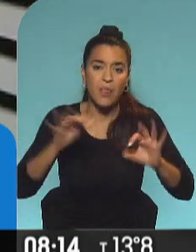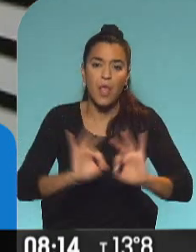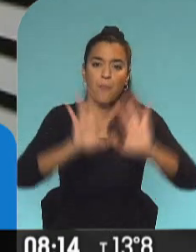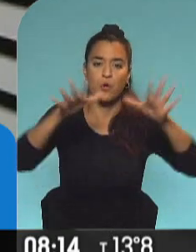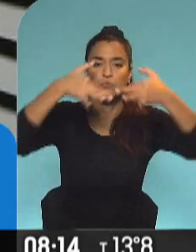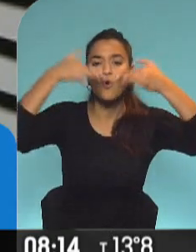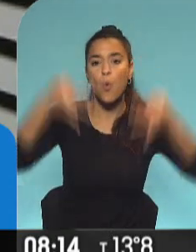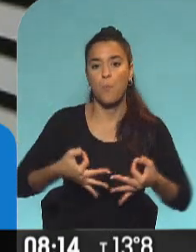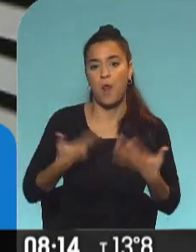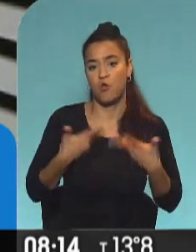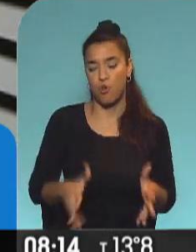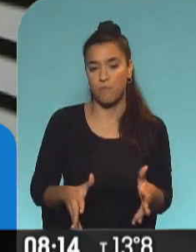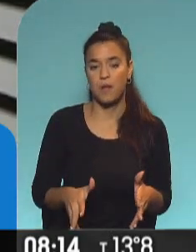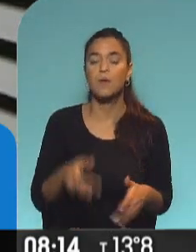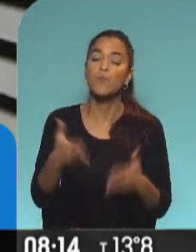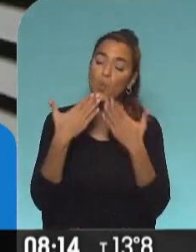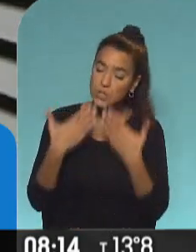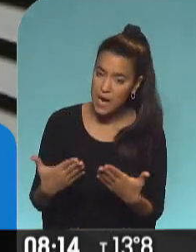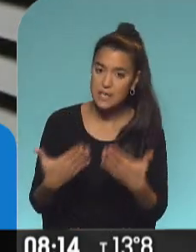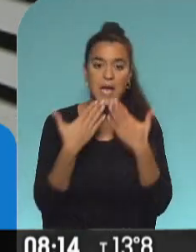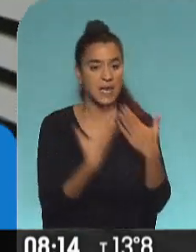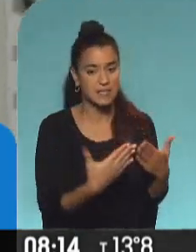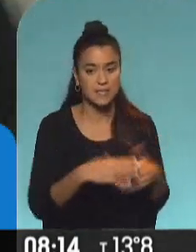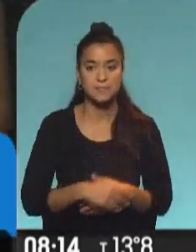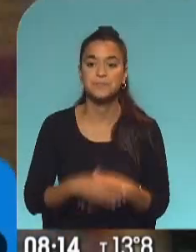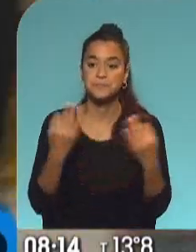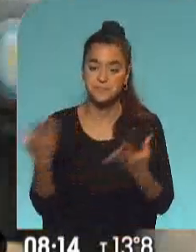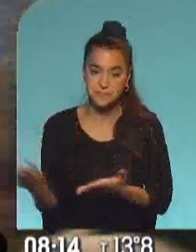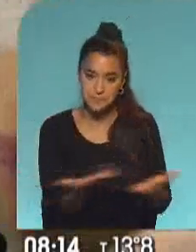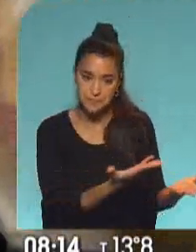cumpla con total normalidad. Diputado Santoro, gracias. Gracias a vos. Muy bien, adelante ustedes, por favor.